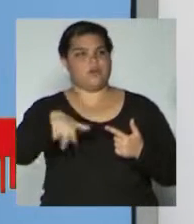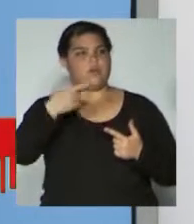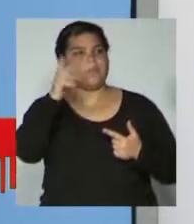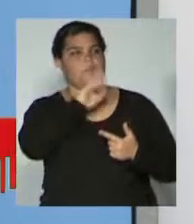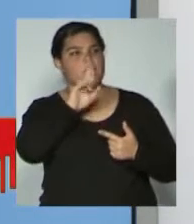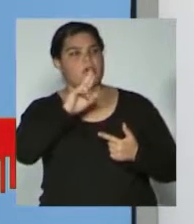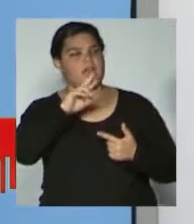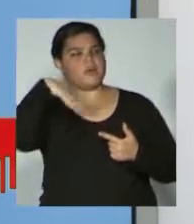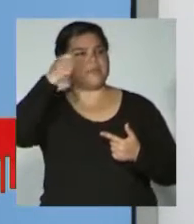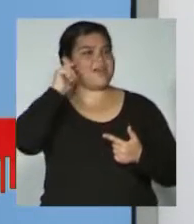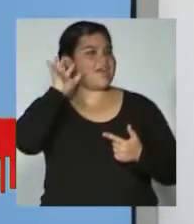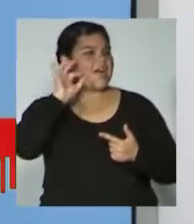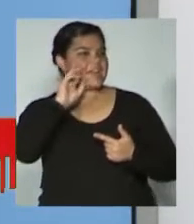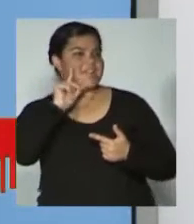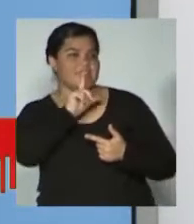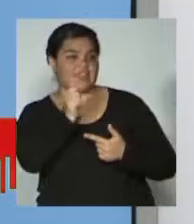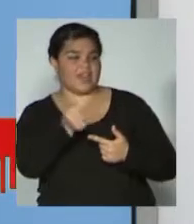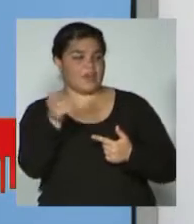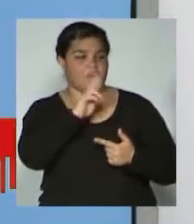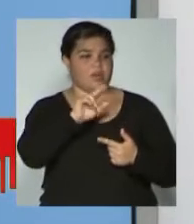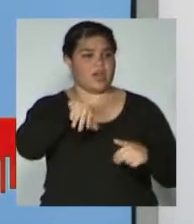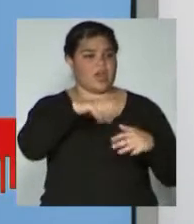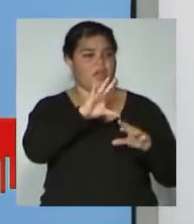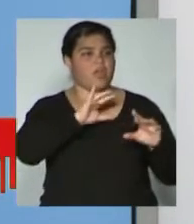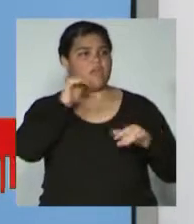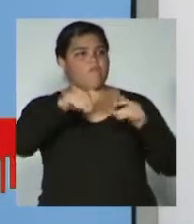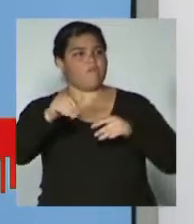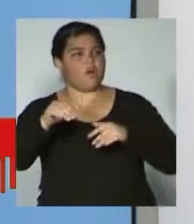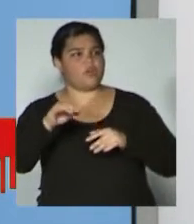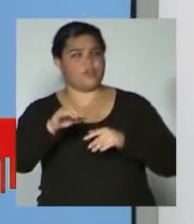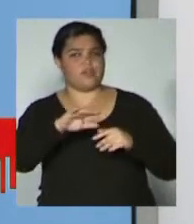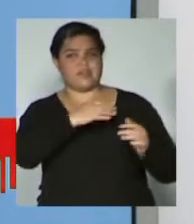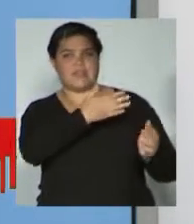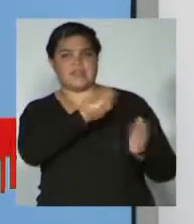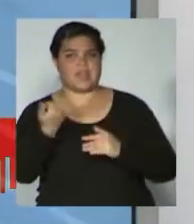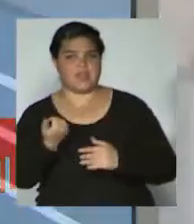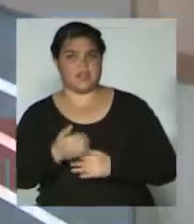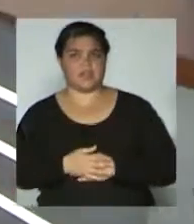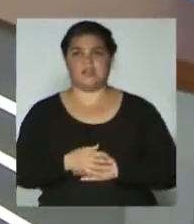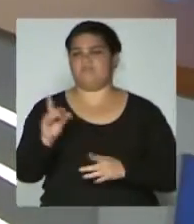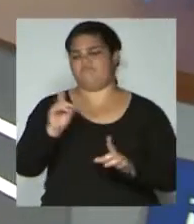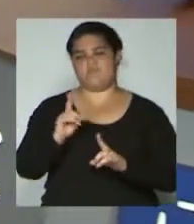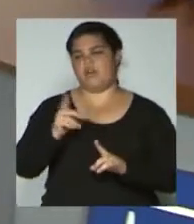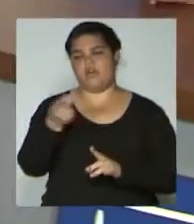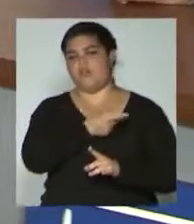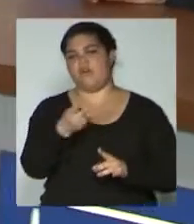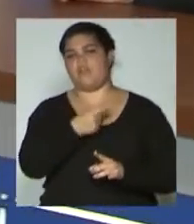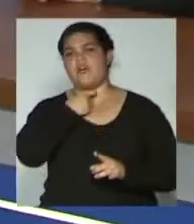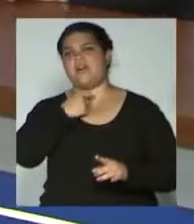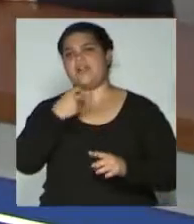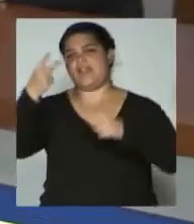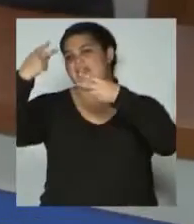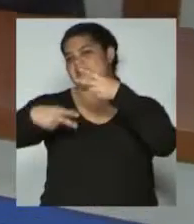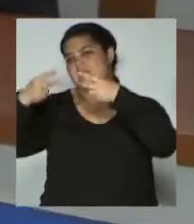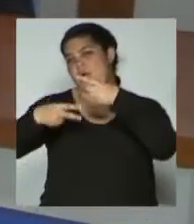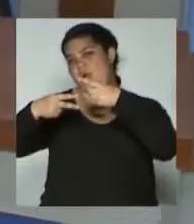también, que polarizó un poco a la oposición y le quitó votos o favoreció a Bueno, Scioli. es porque se están peleando por salir segundos.